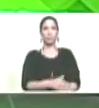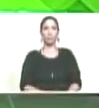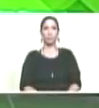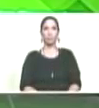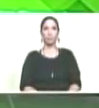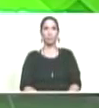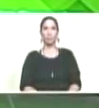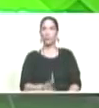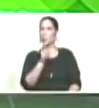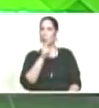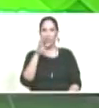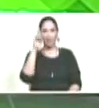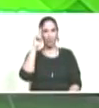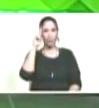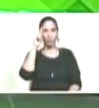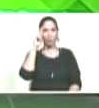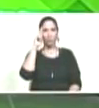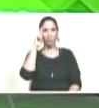irracional,